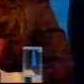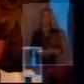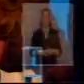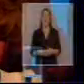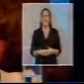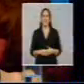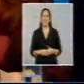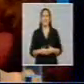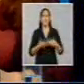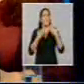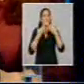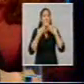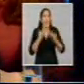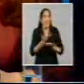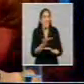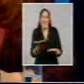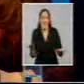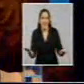Muchas gracias.